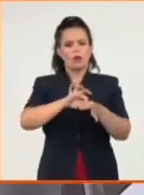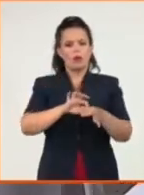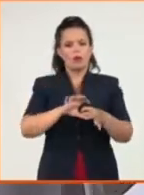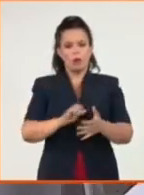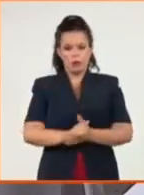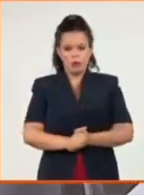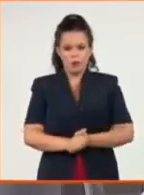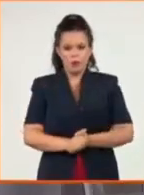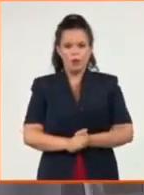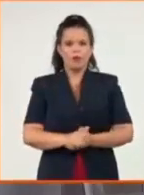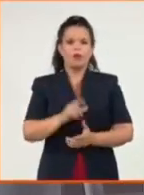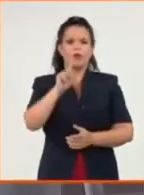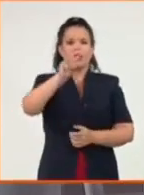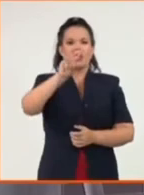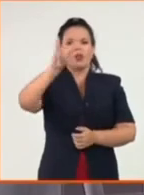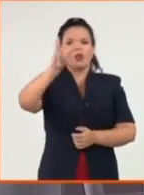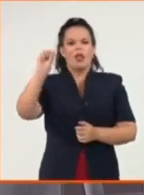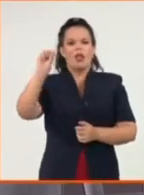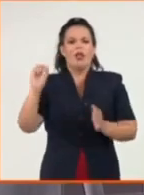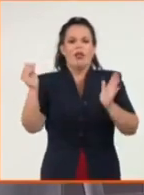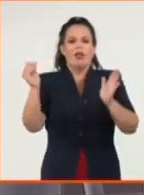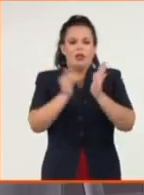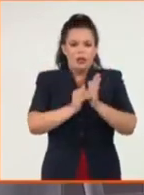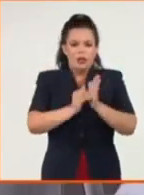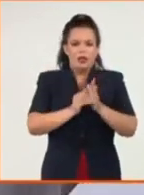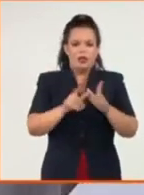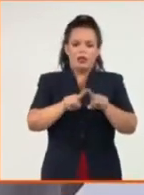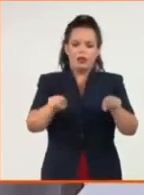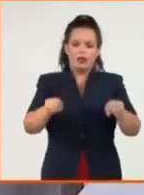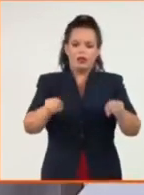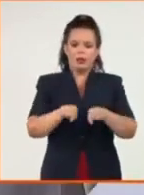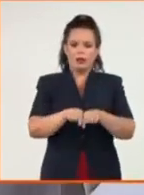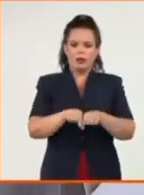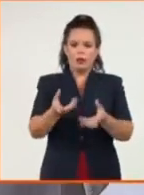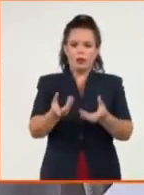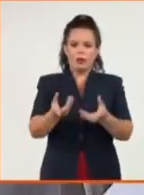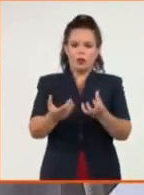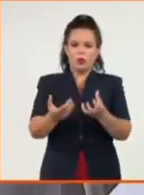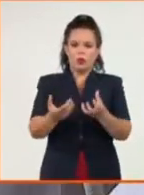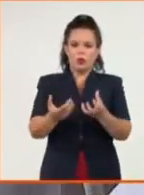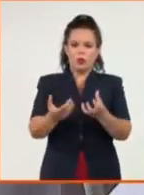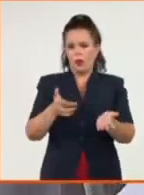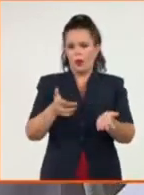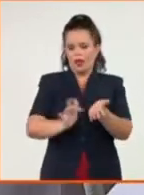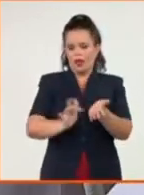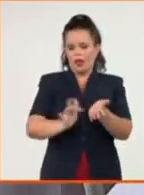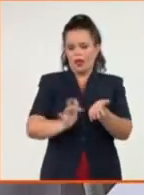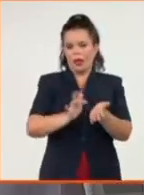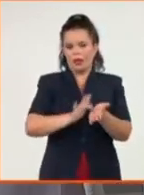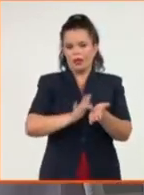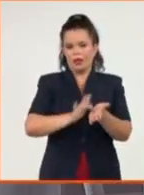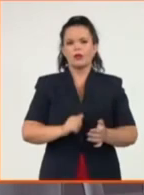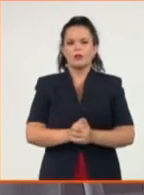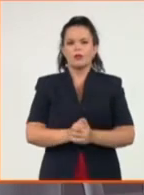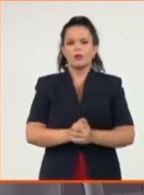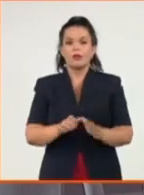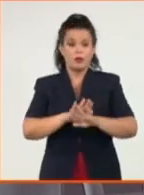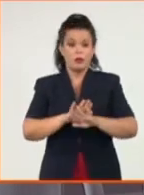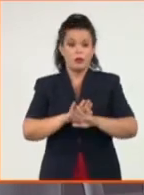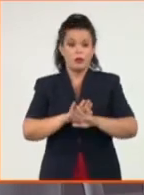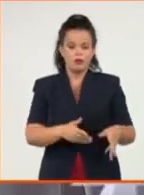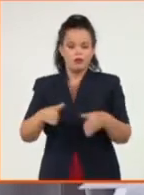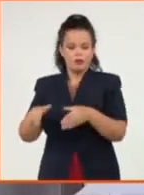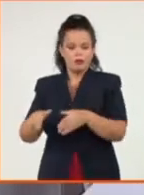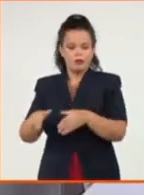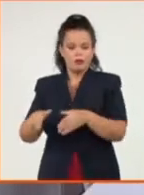todo esto con financiamiento que bueno que la industria dispone y que a partir de noviembre ya en las tiendas en moneda nacional se